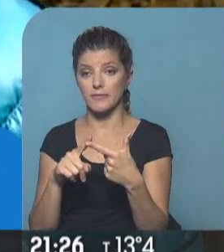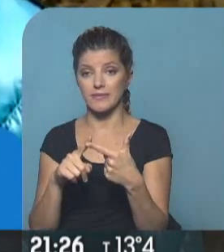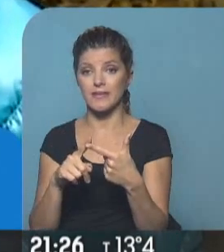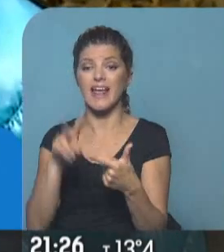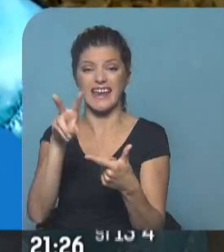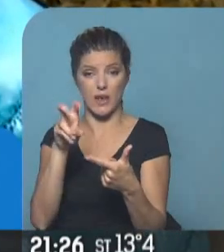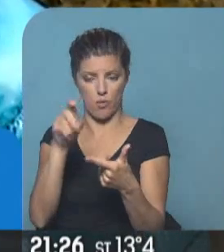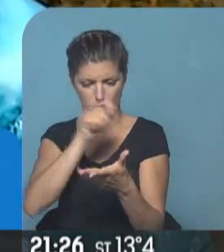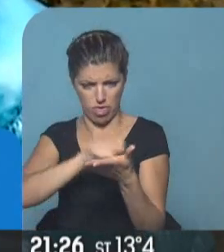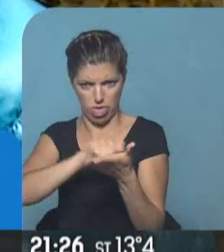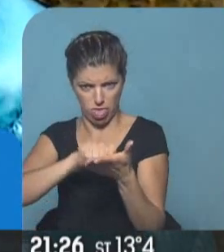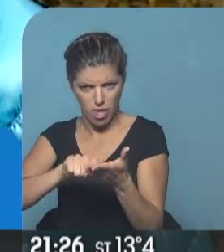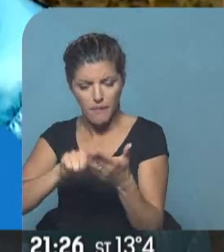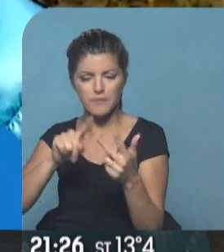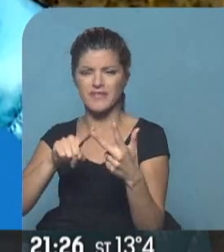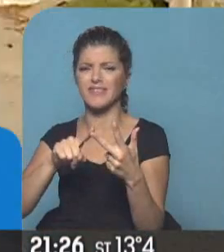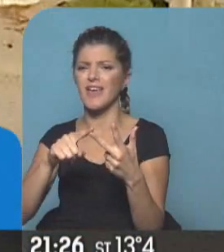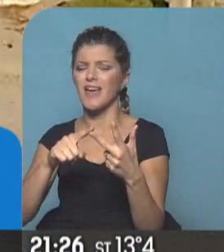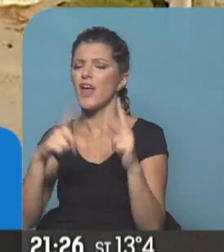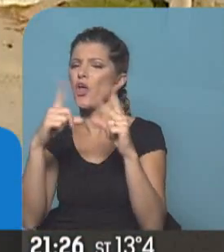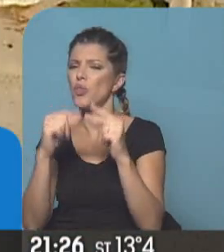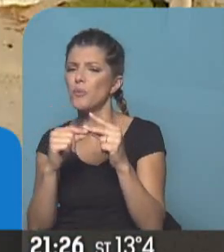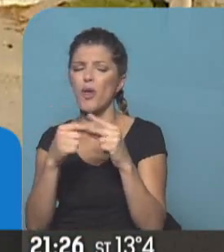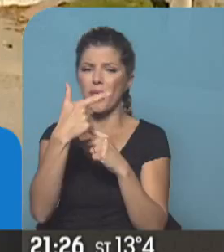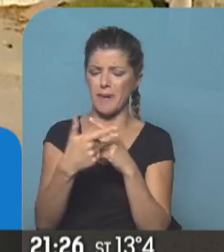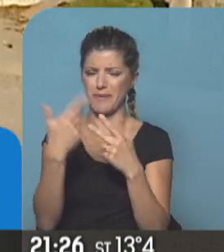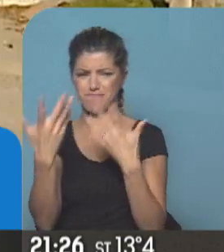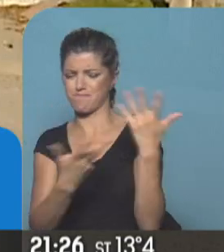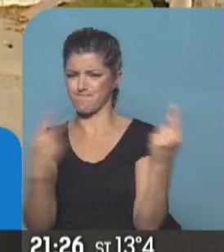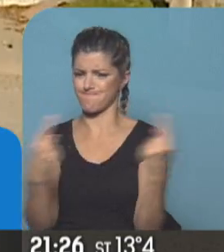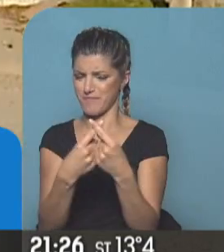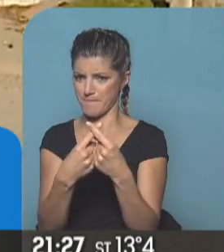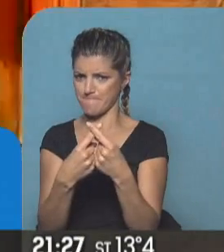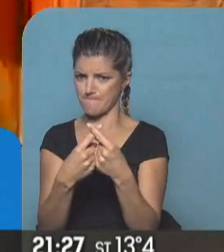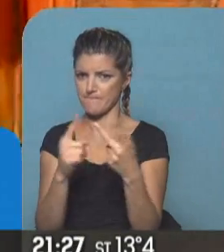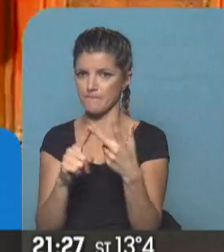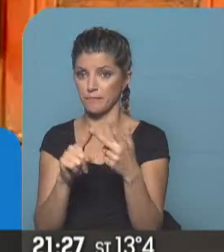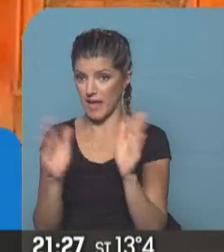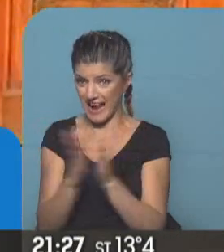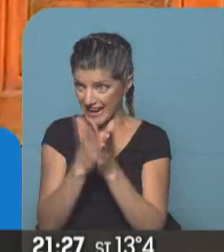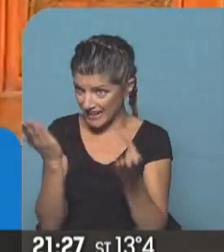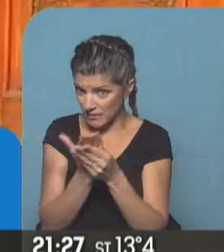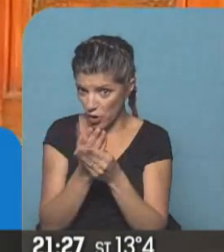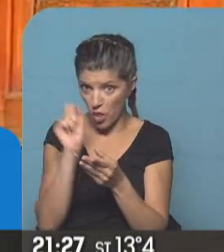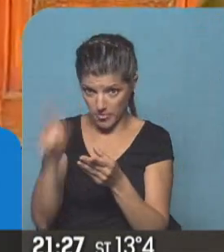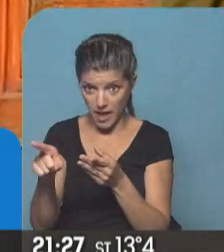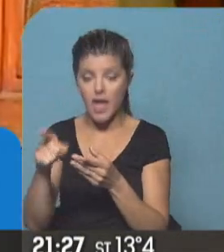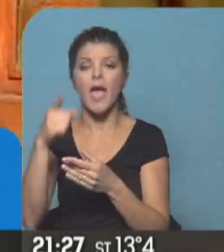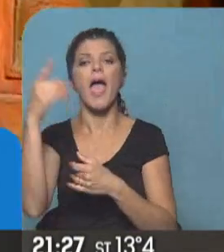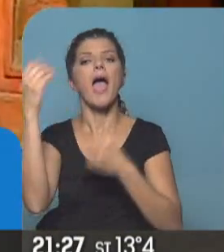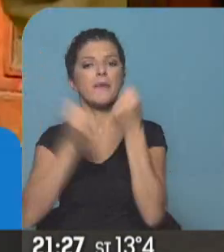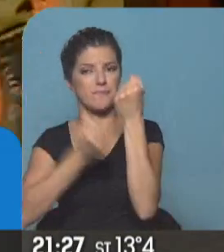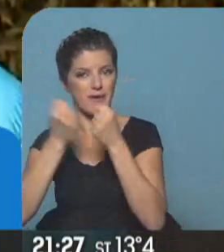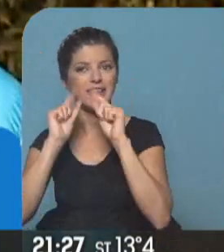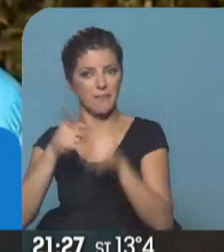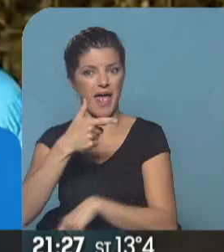paper, no coincidían números de armas. Estos eran libros de móviles y de armamento.